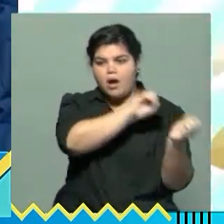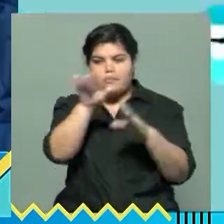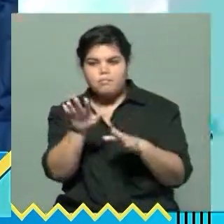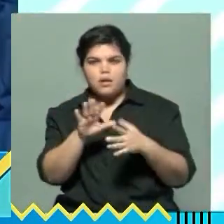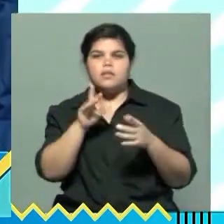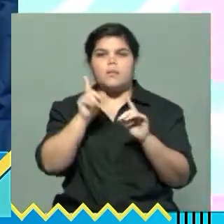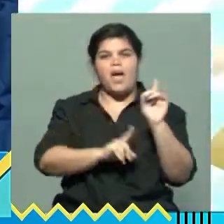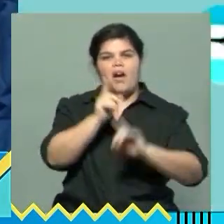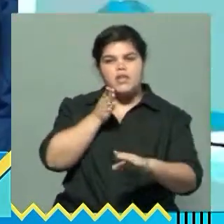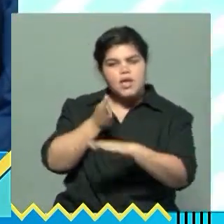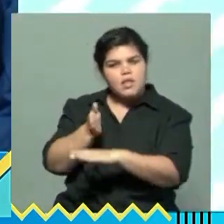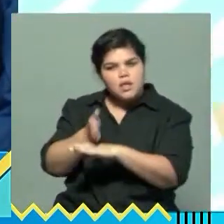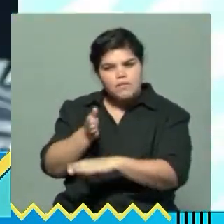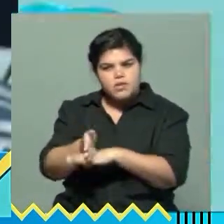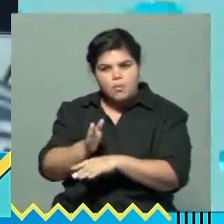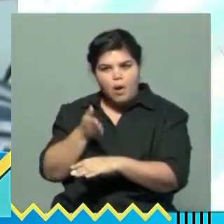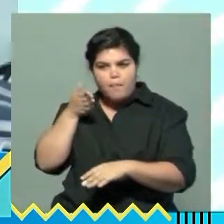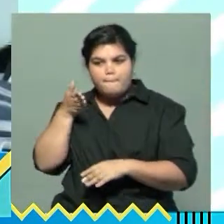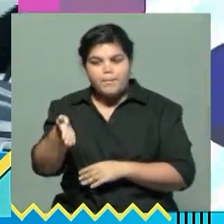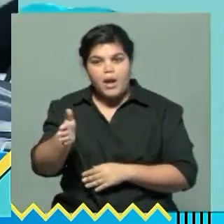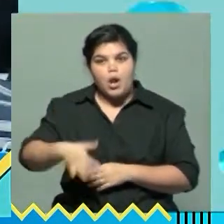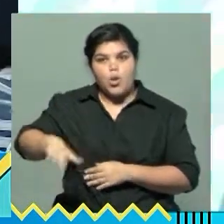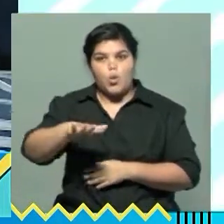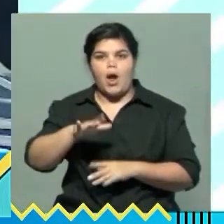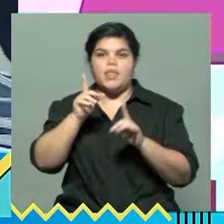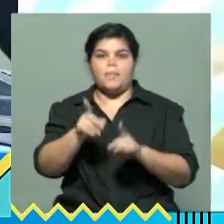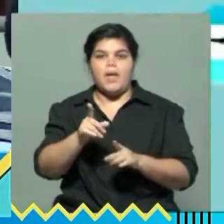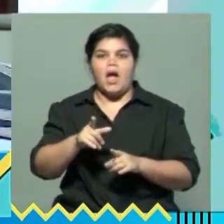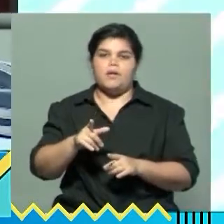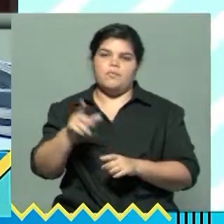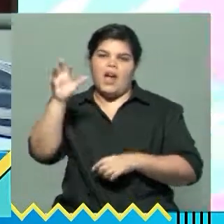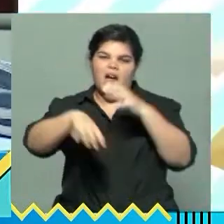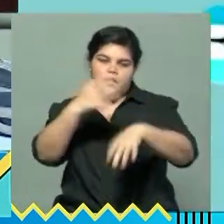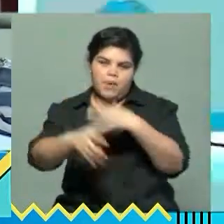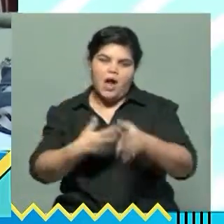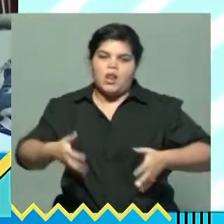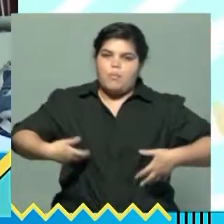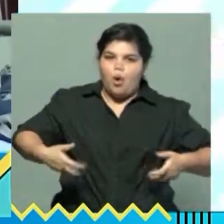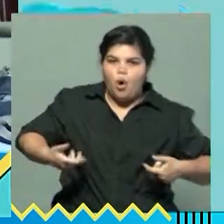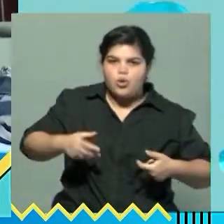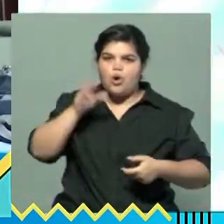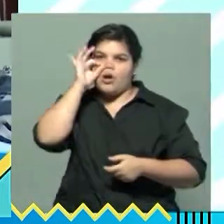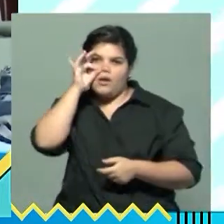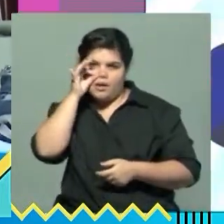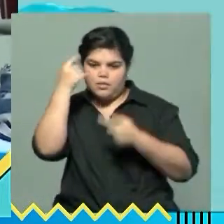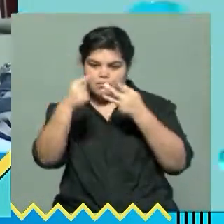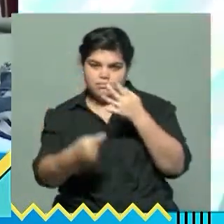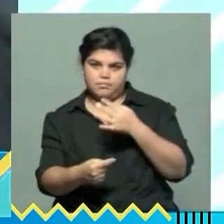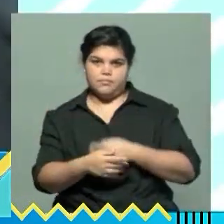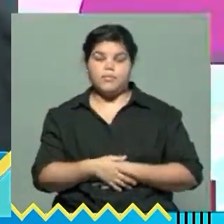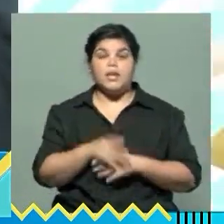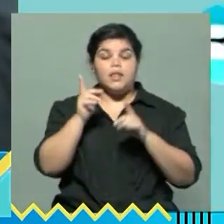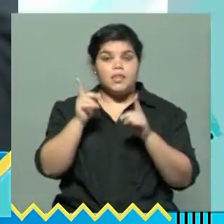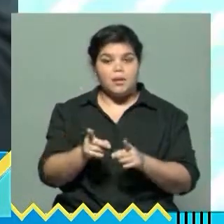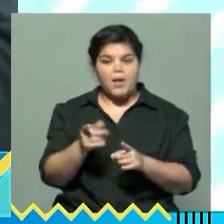intervencionistas e invasivas que se hacen en modelos animales, ¿no?, en roedores, en monos, y nos permiten entender qué pasa con las